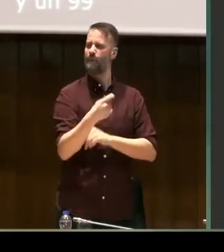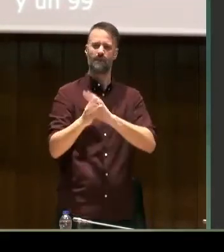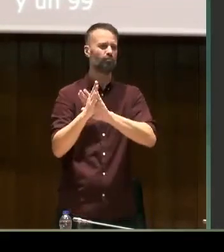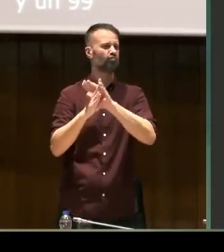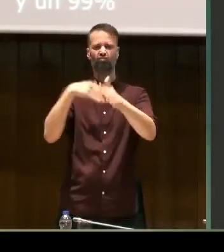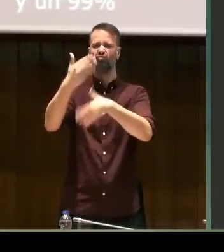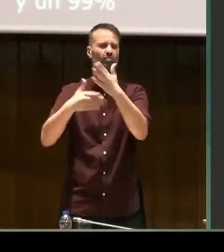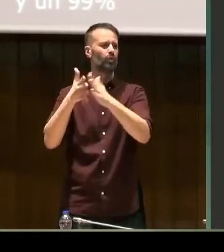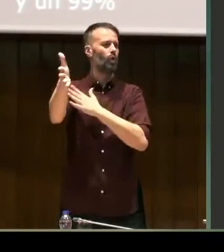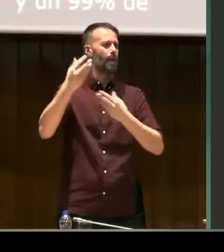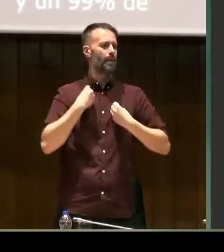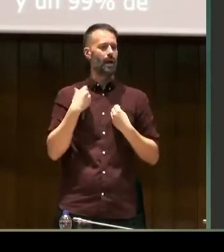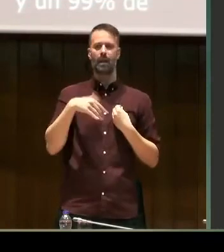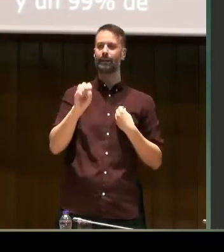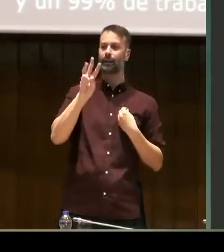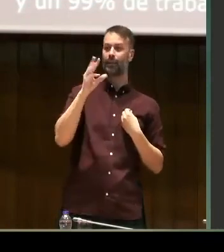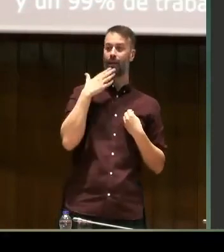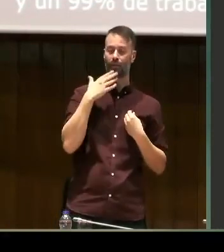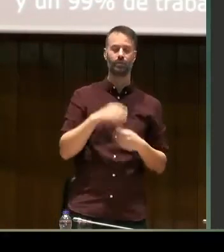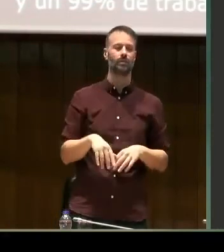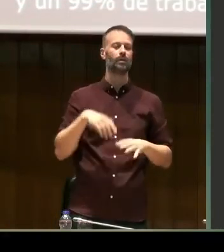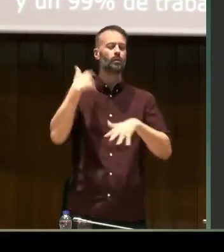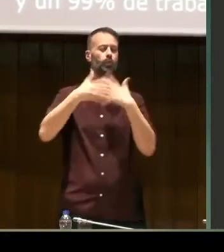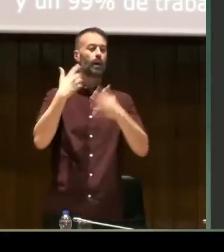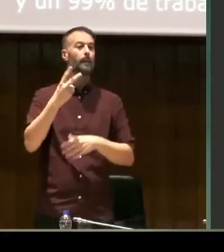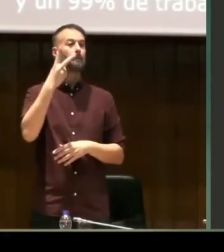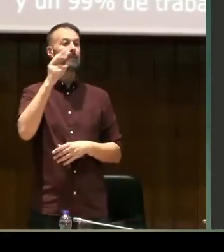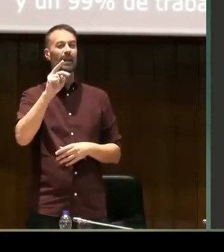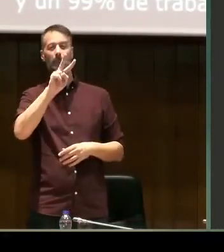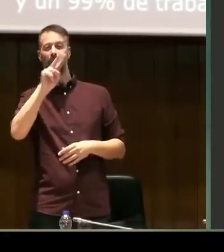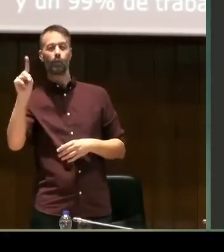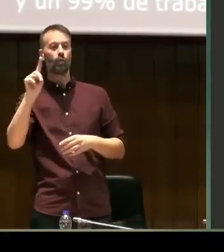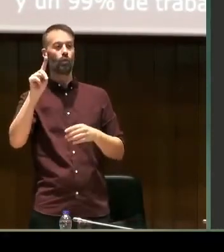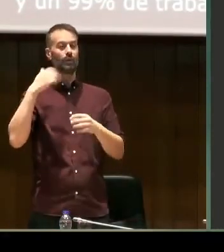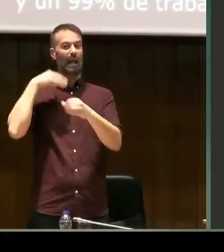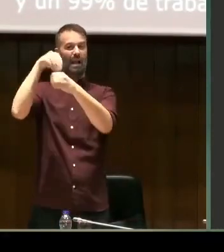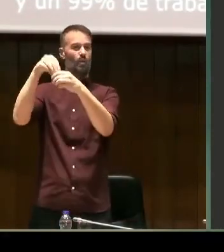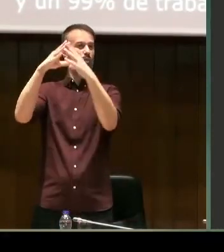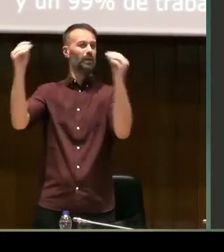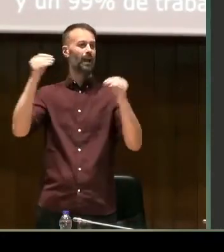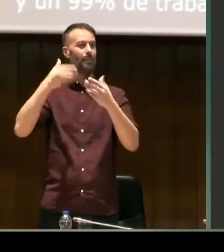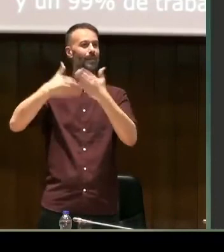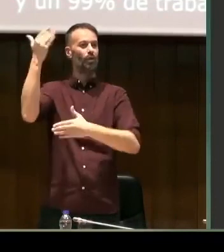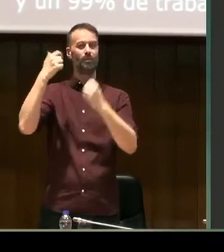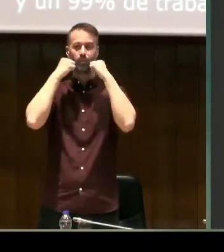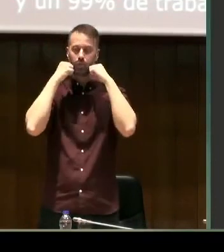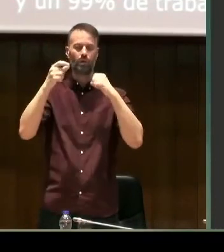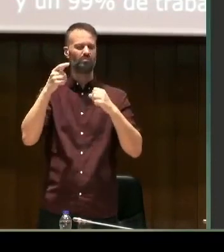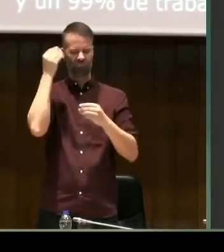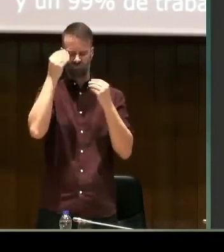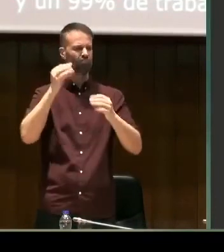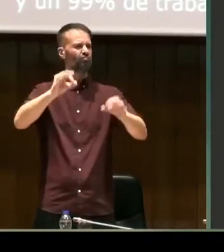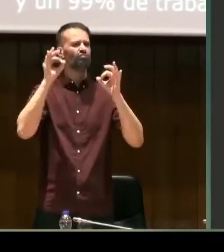que quería enfocar su vida hacia este deporte. Con 13 años solamente. Con 21